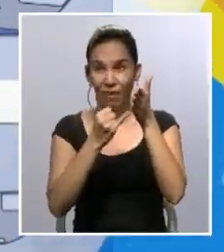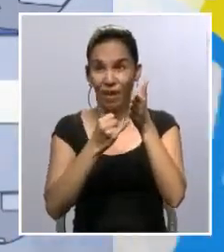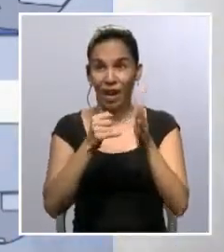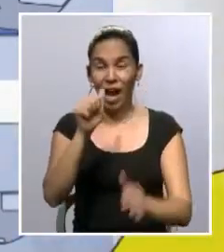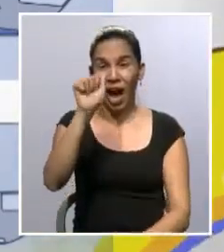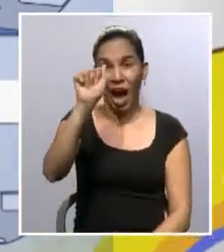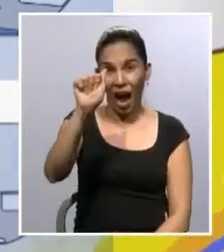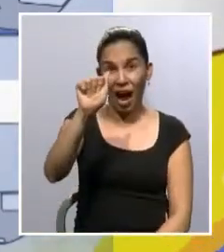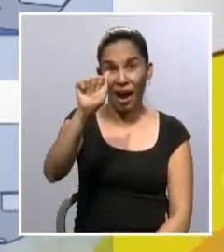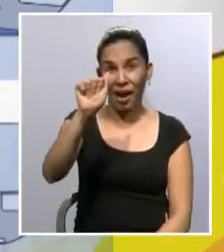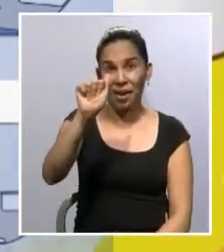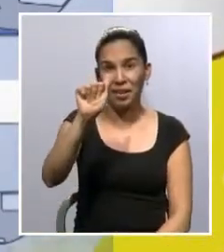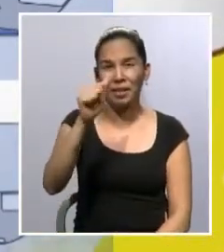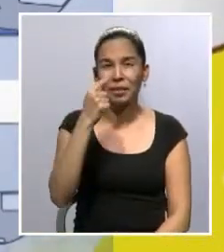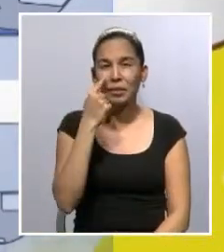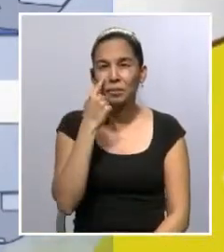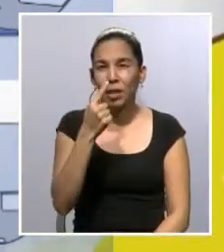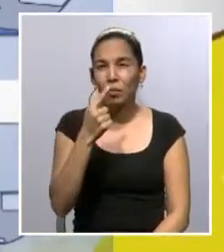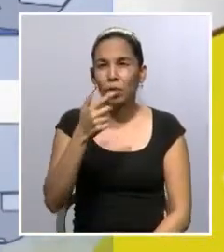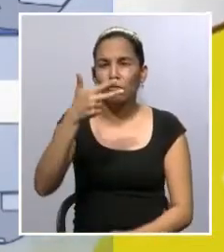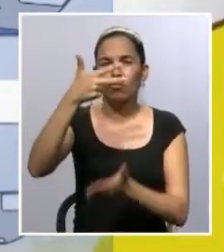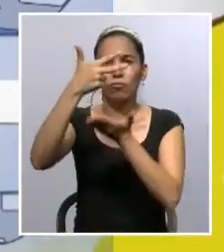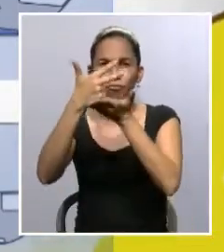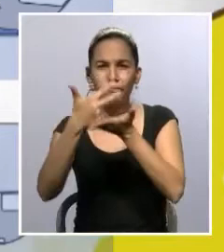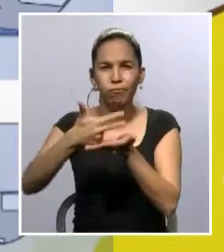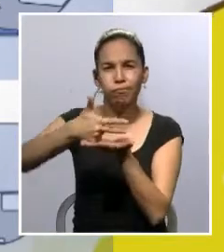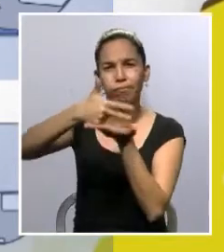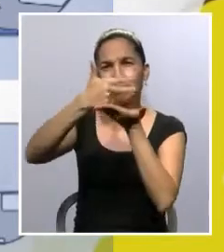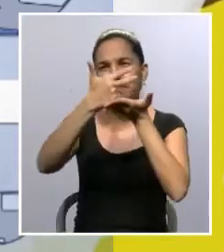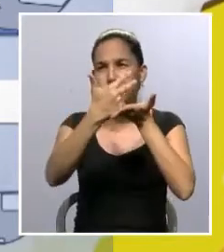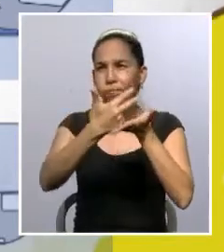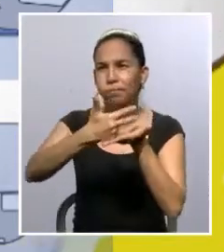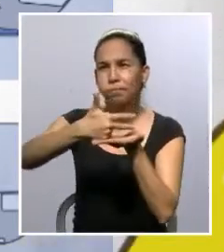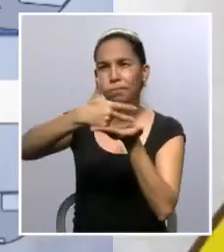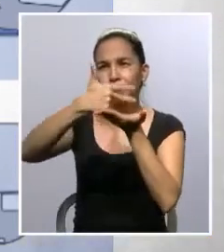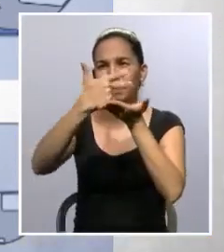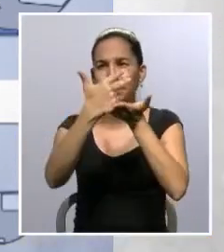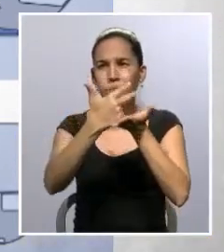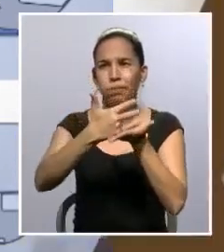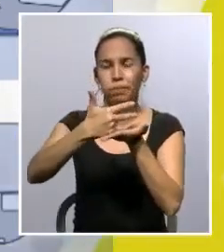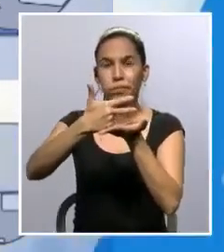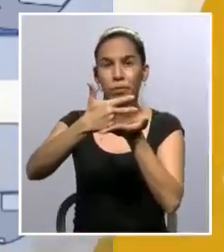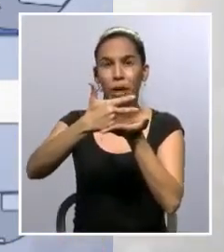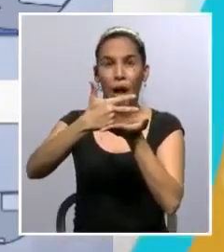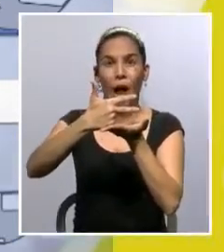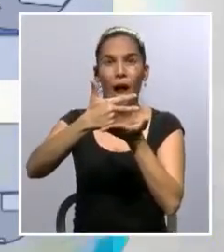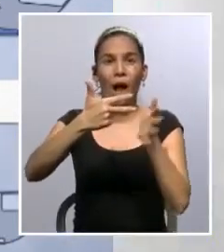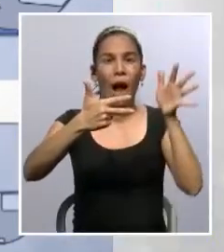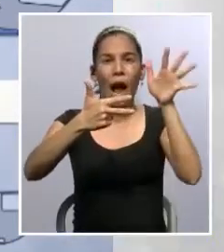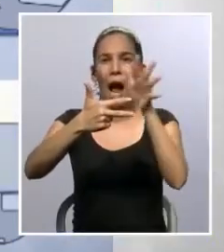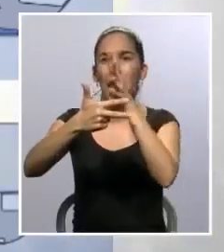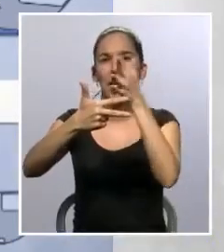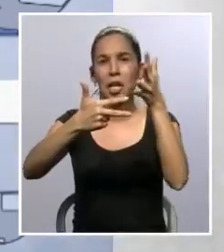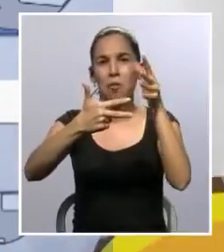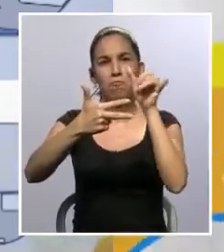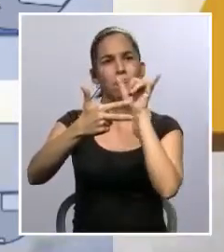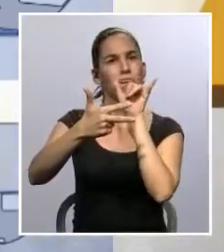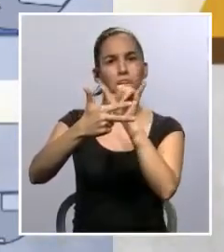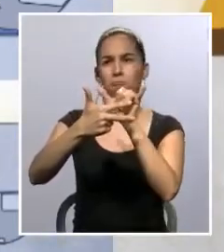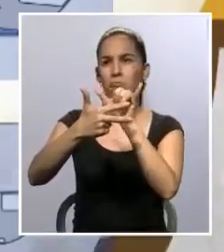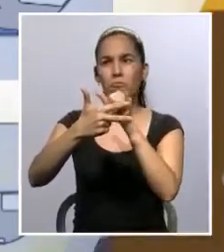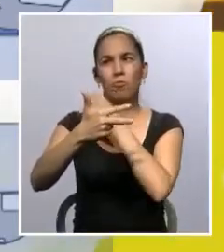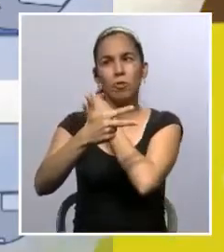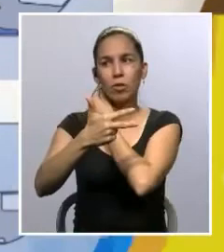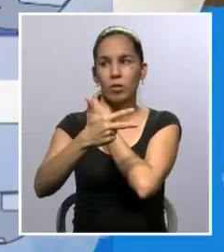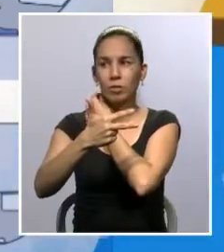A, vemos donde el submarino está con el aire sin comprimir. En B se ve